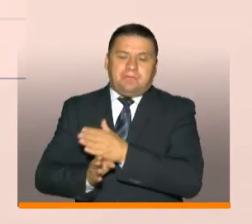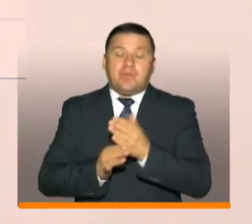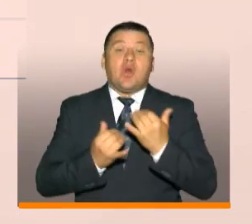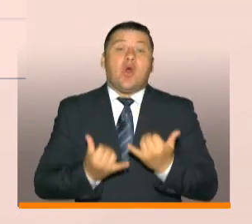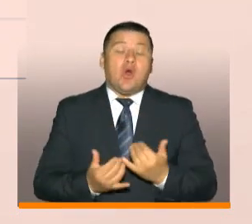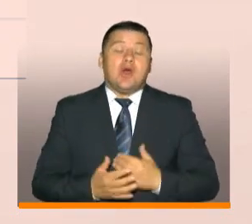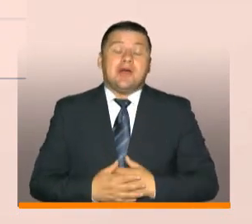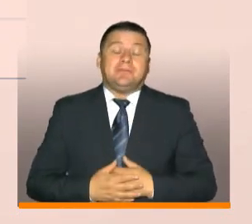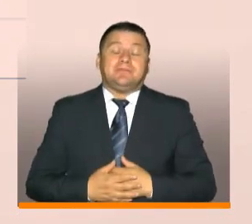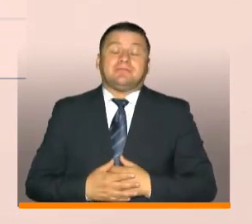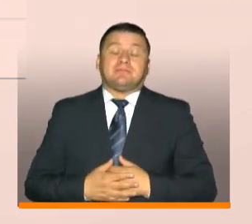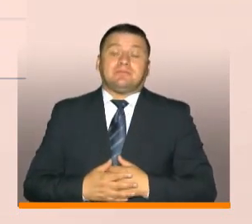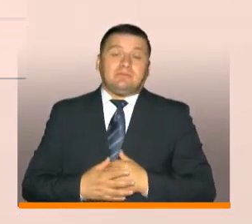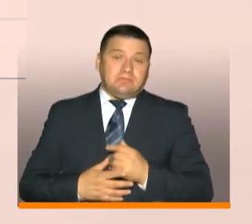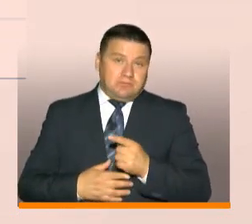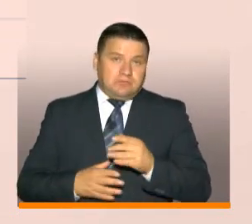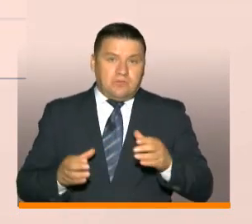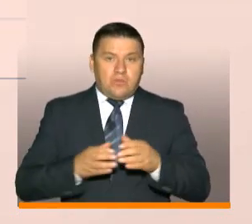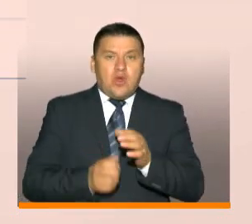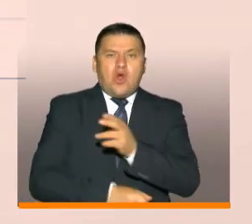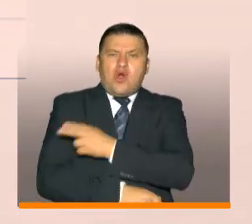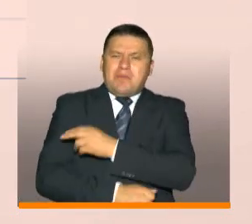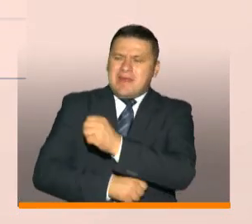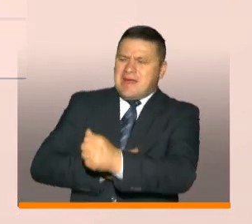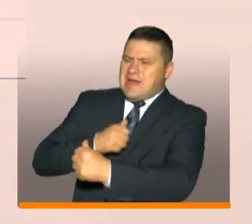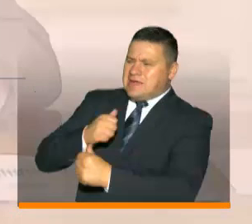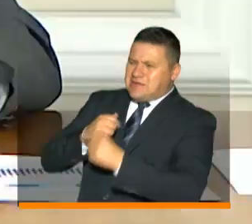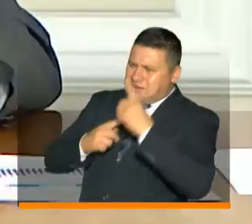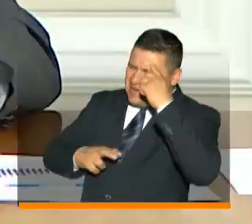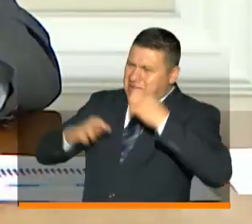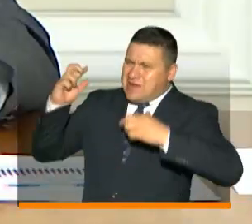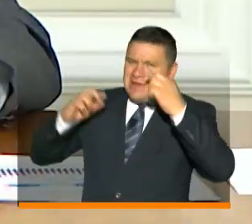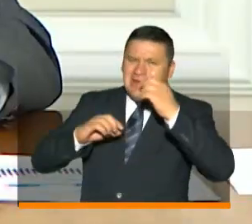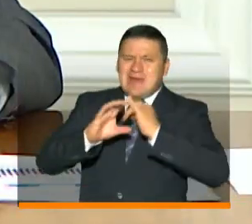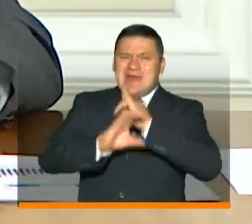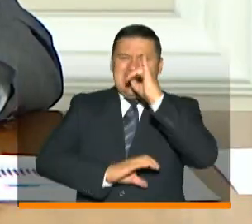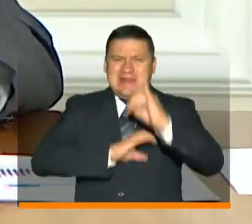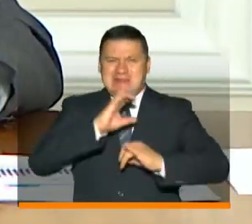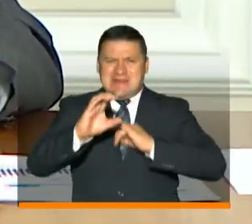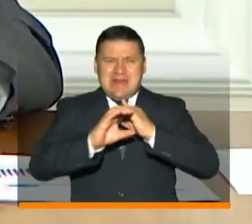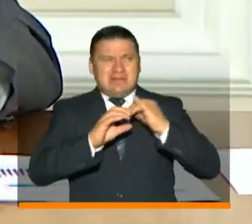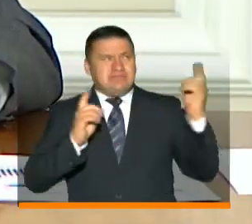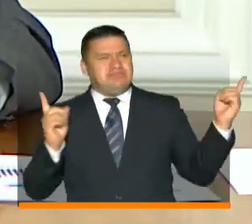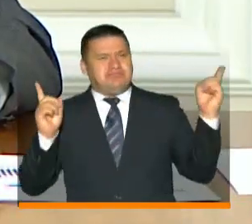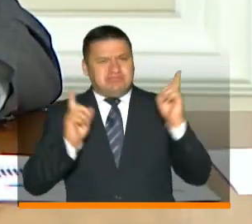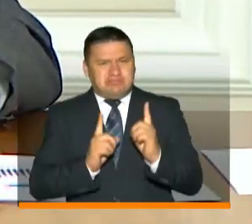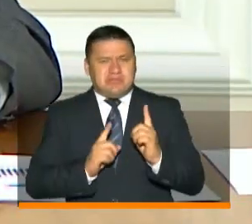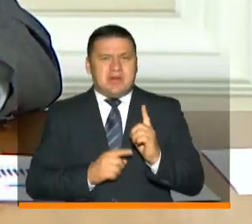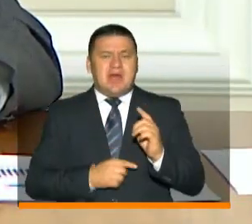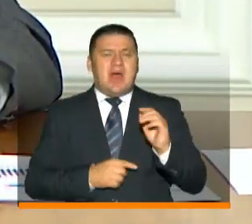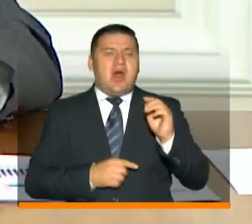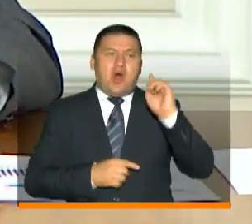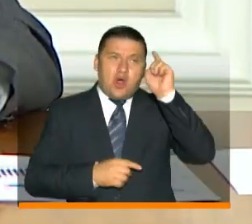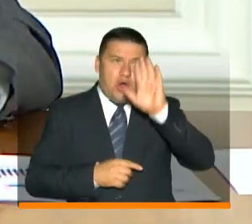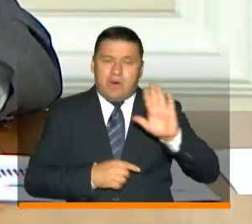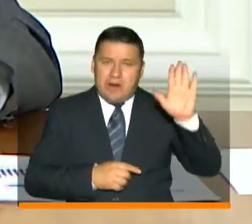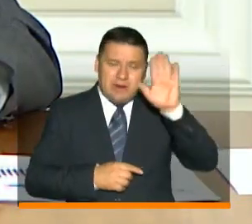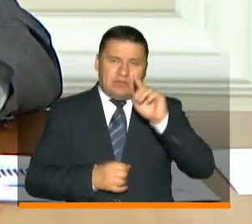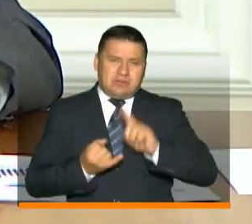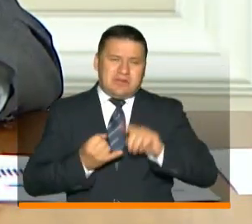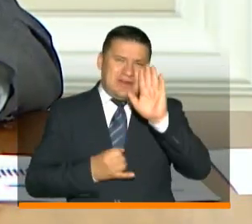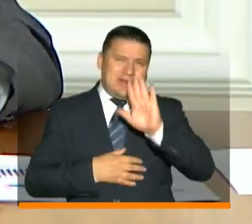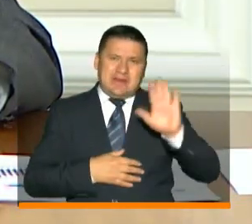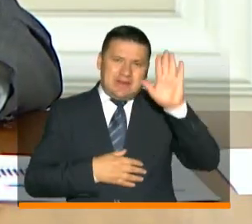tuvimos una reunión del comité asesor con expertos internacionales. Estuvo presente el señor gobernador